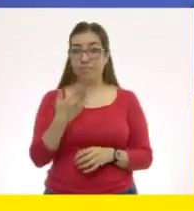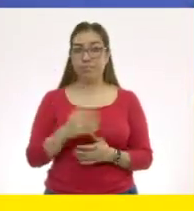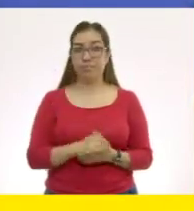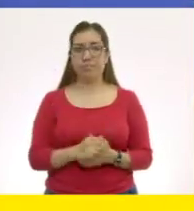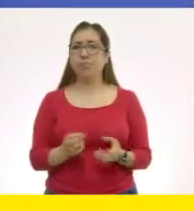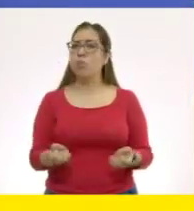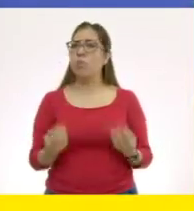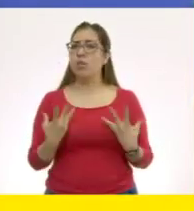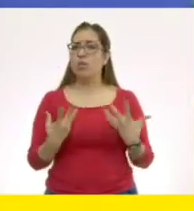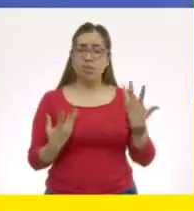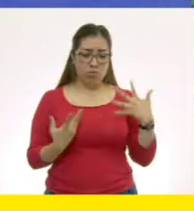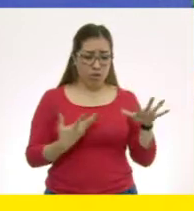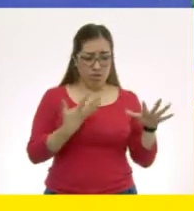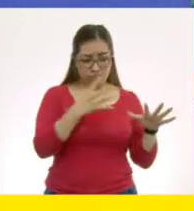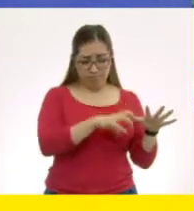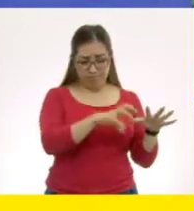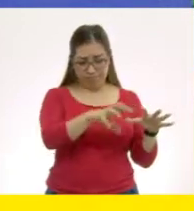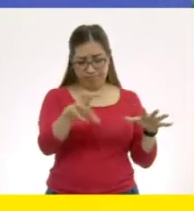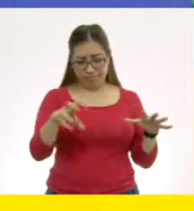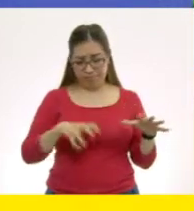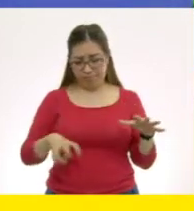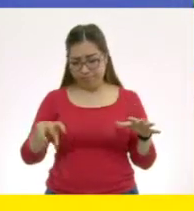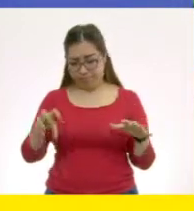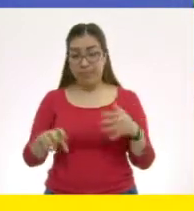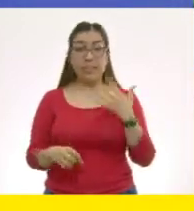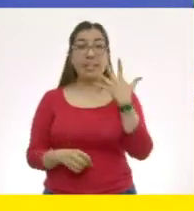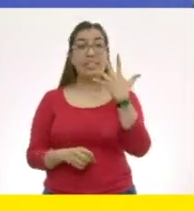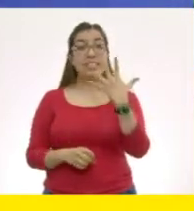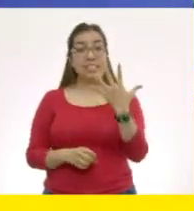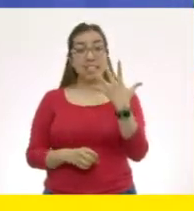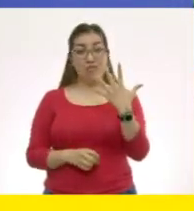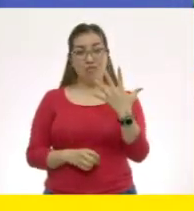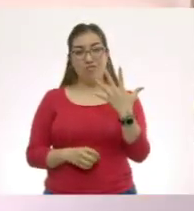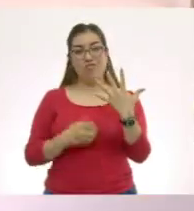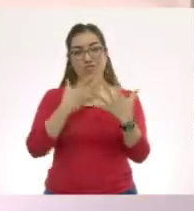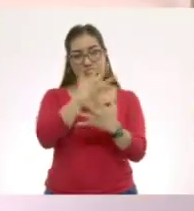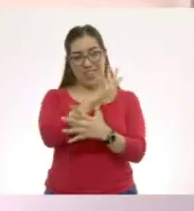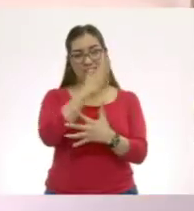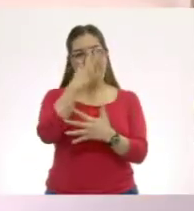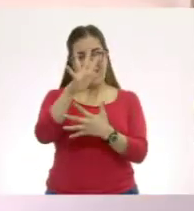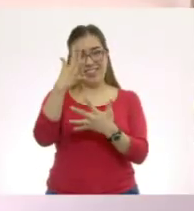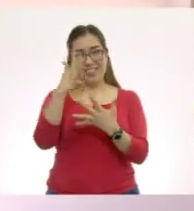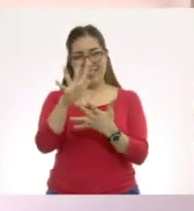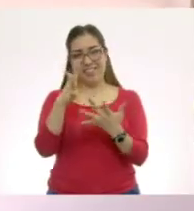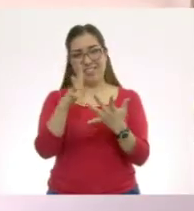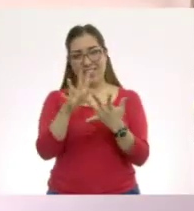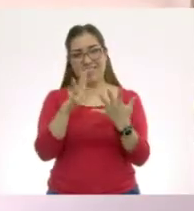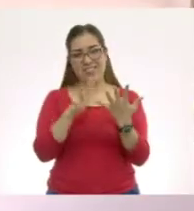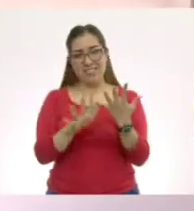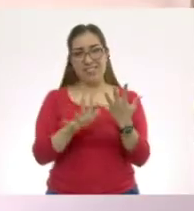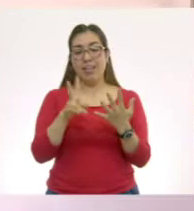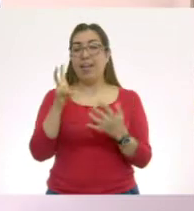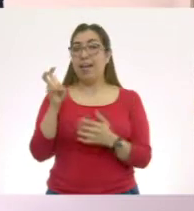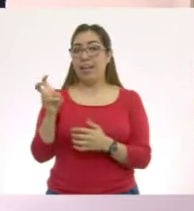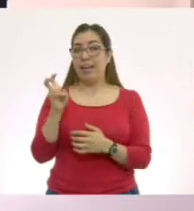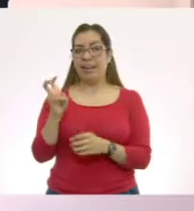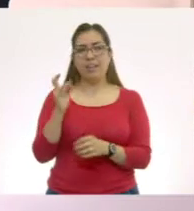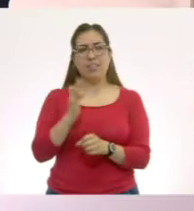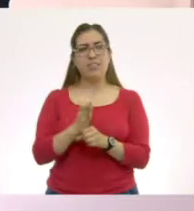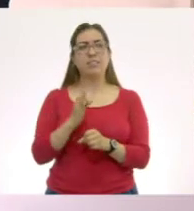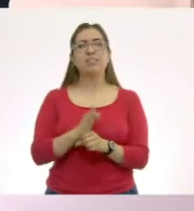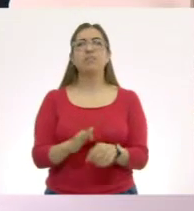cuántos de 10 en 10? Hicimos 5 montoncitos de 10. Entonces, si estamos haciendo sucesiones, ¿cómo